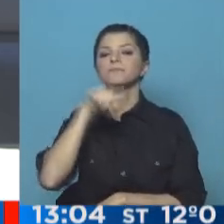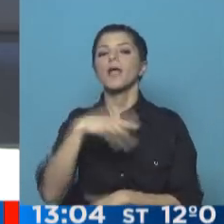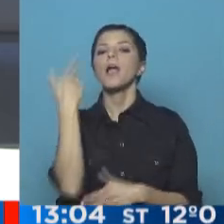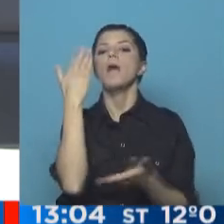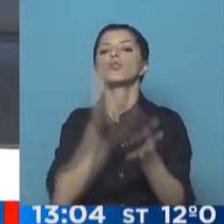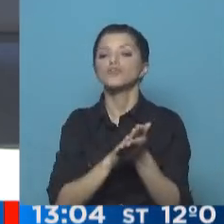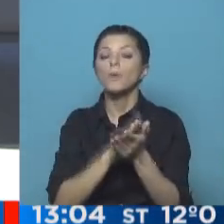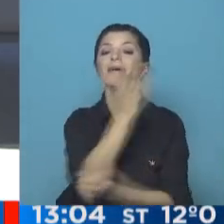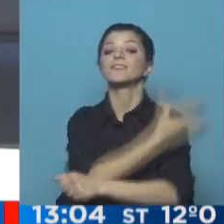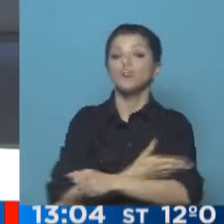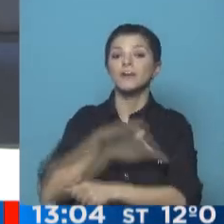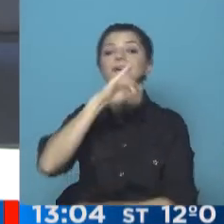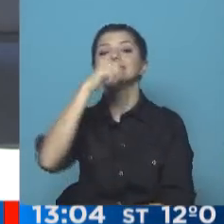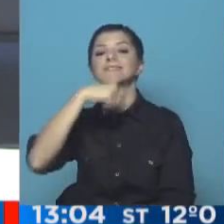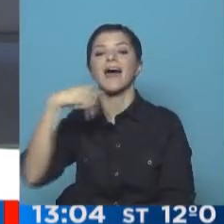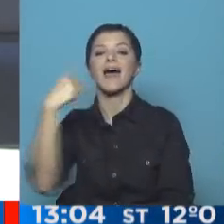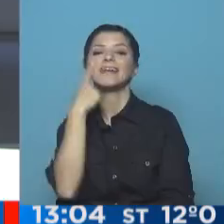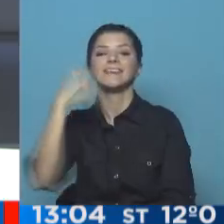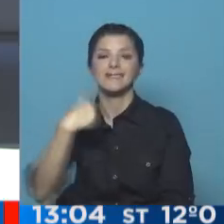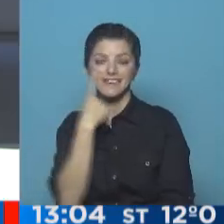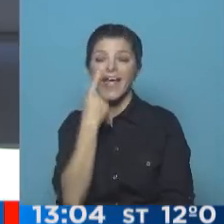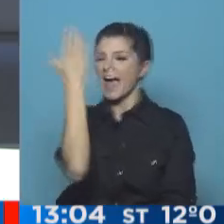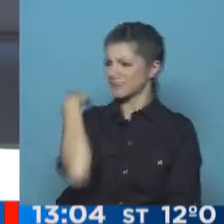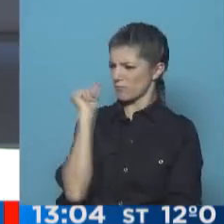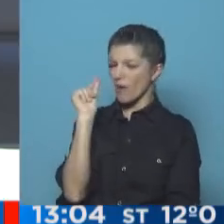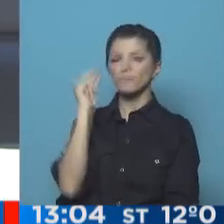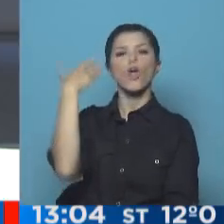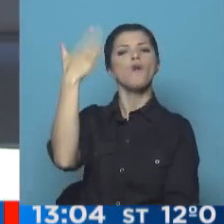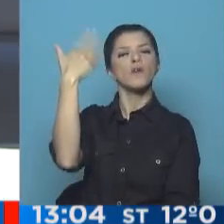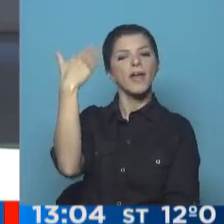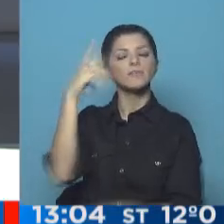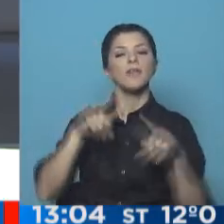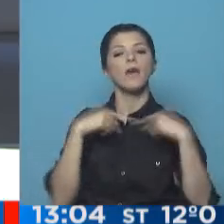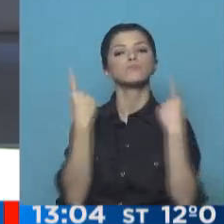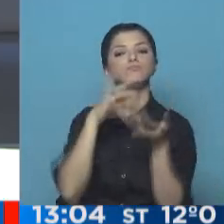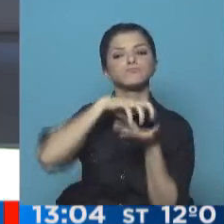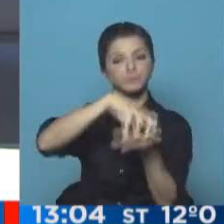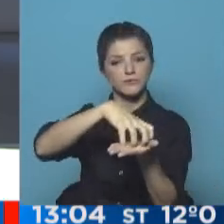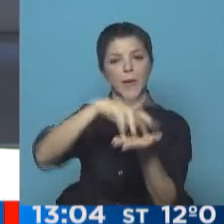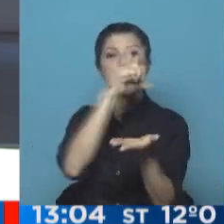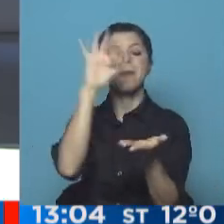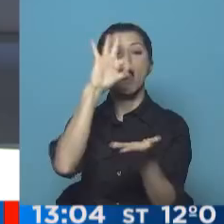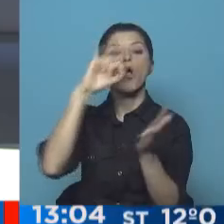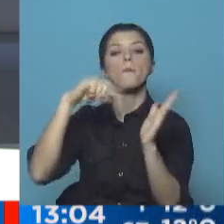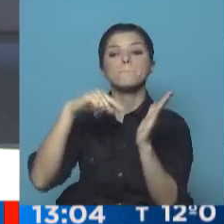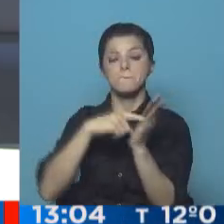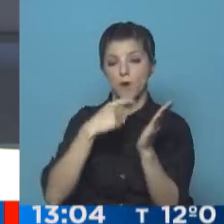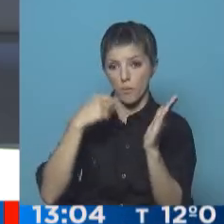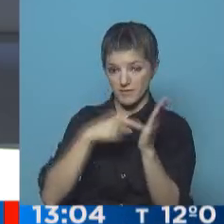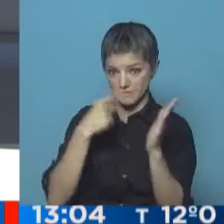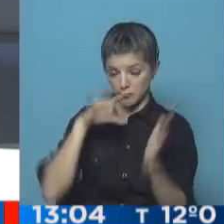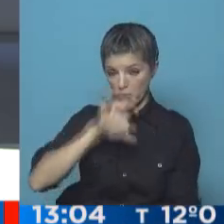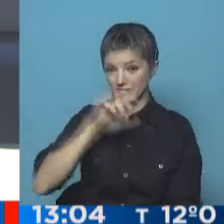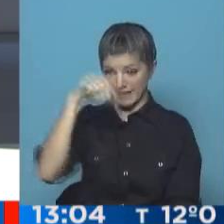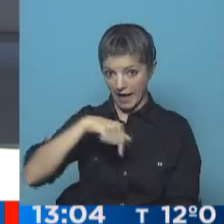Daniel ciol y Carlos anini y brindaron una conferencia de prensa en la central de la casa del banco provincia aquí en capital Federal